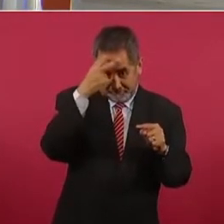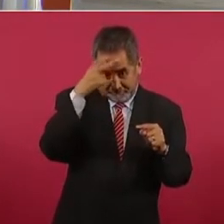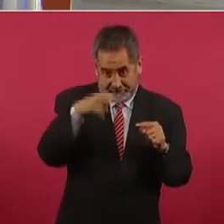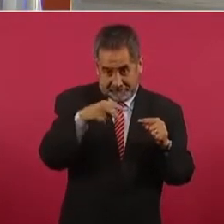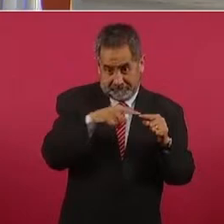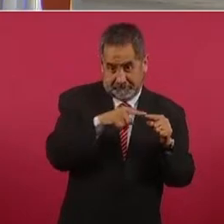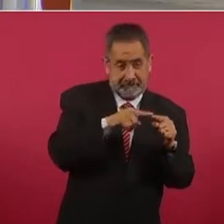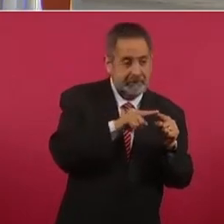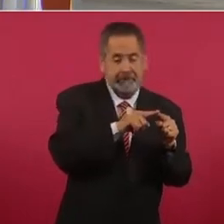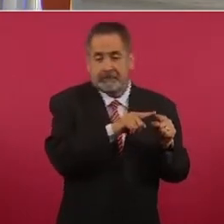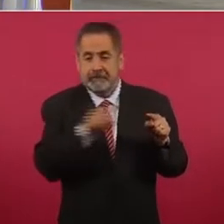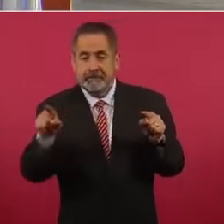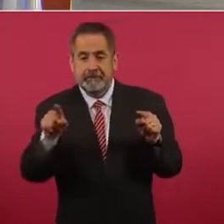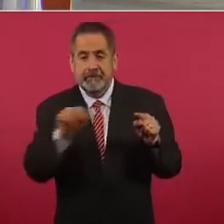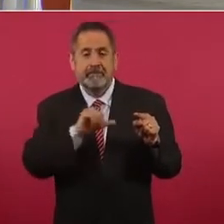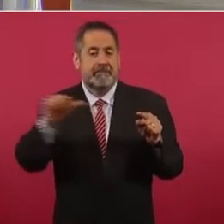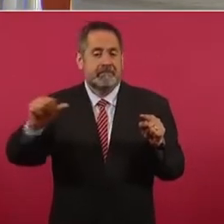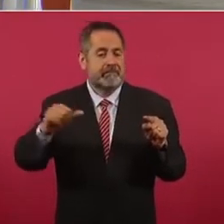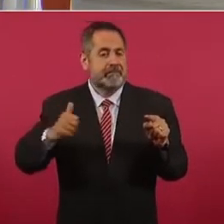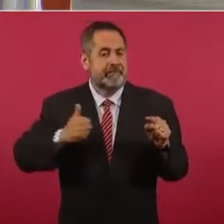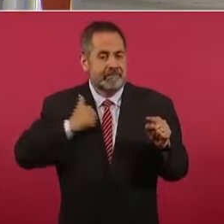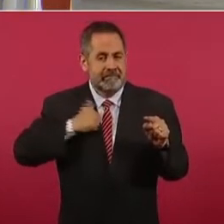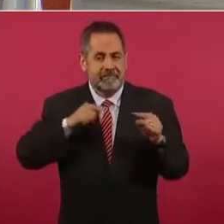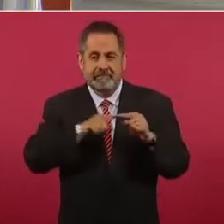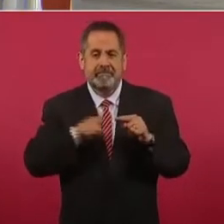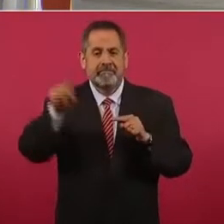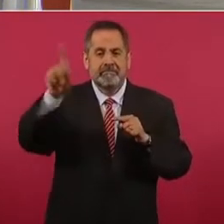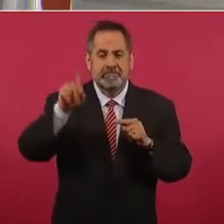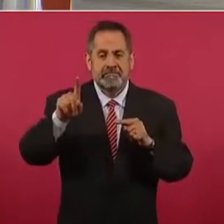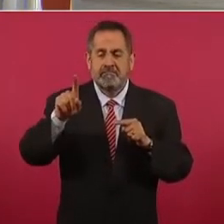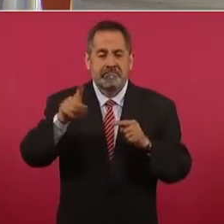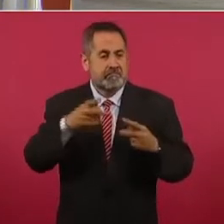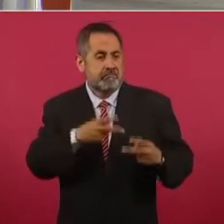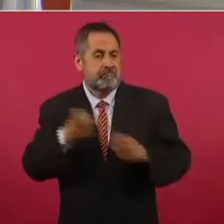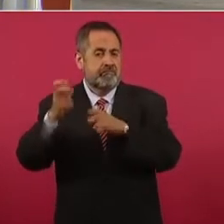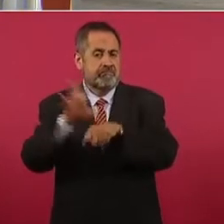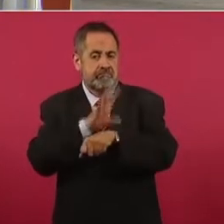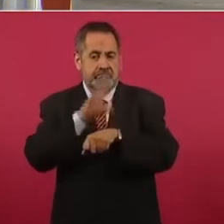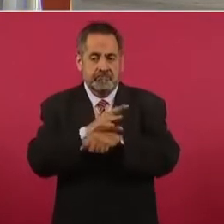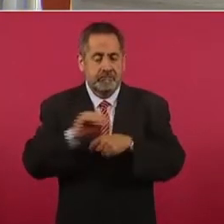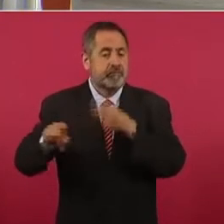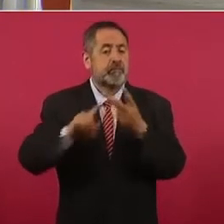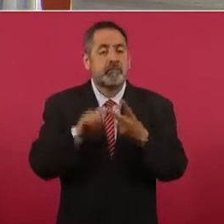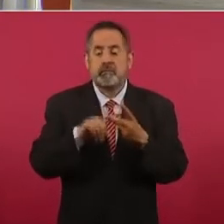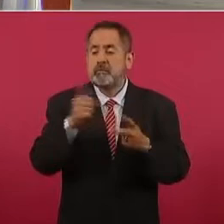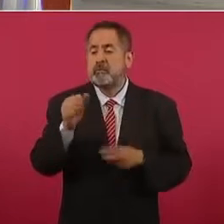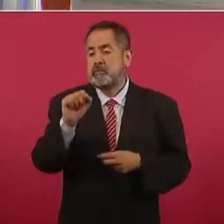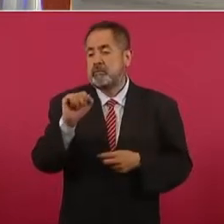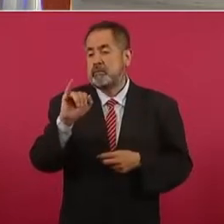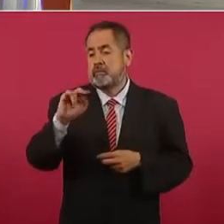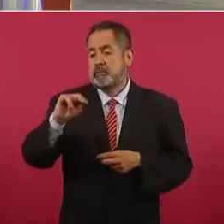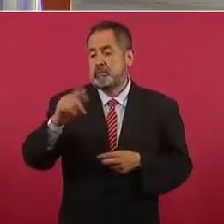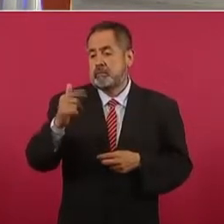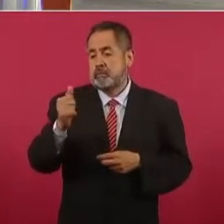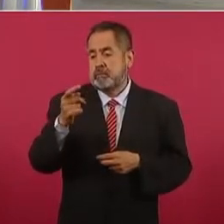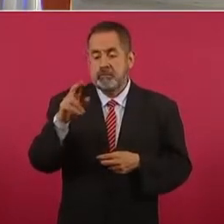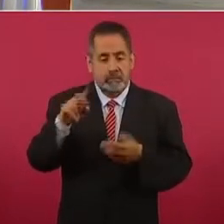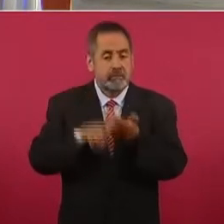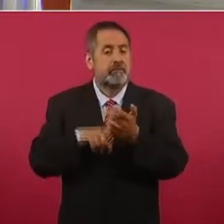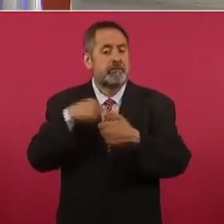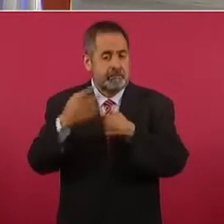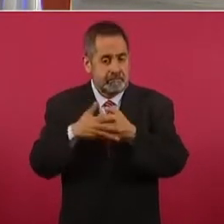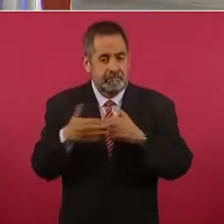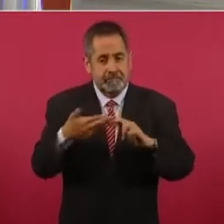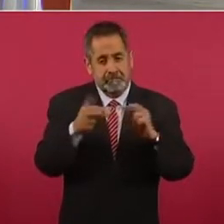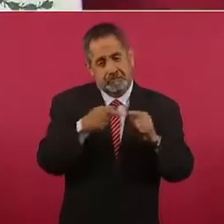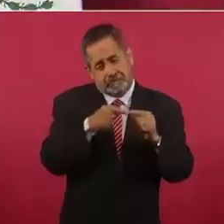hasta el centro de Canadá. Otro ejemplo, Singapur, que no tiene un territorio como el nuestro, tiene planeado un cable todavía